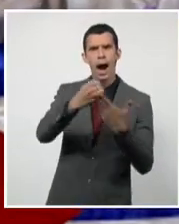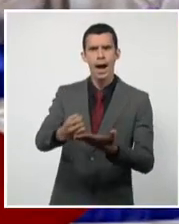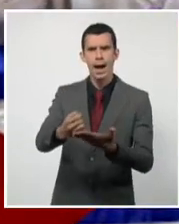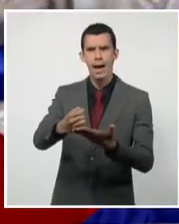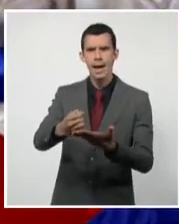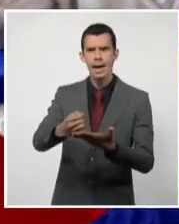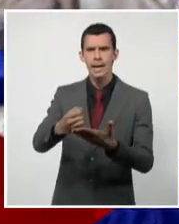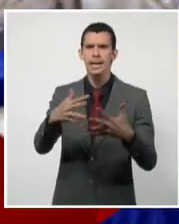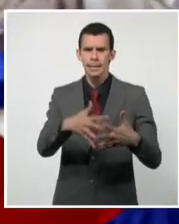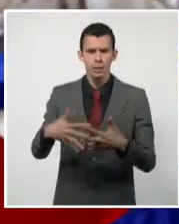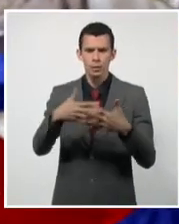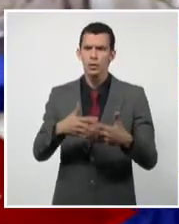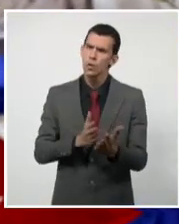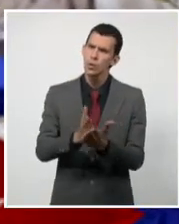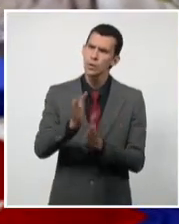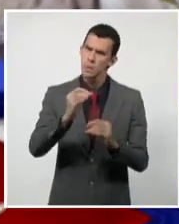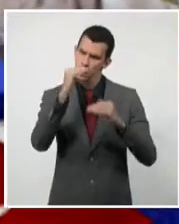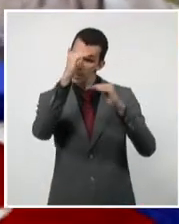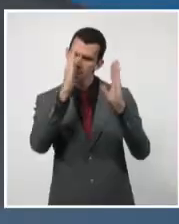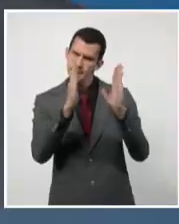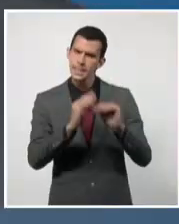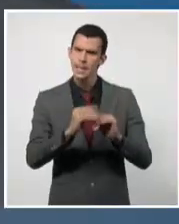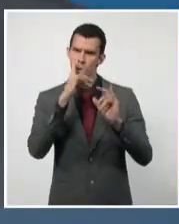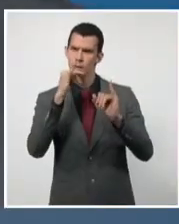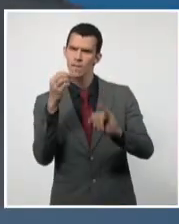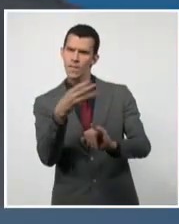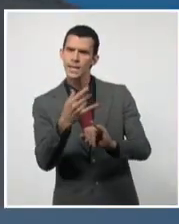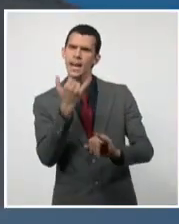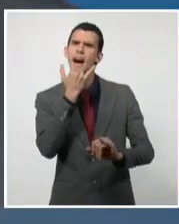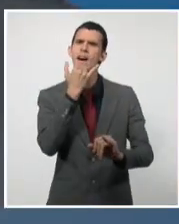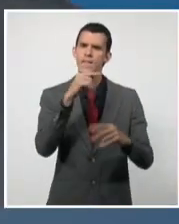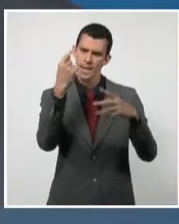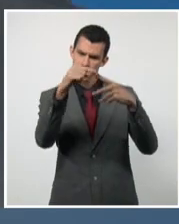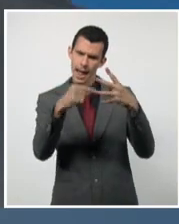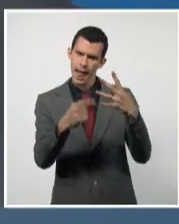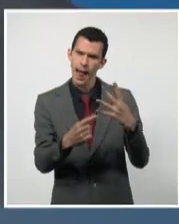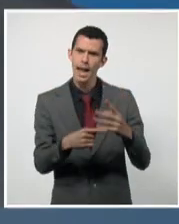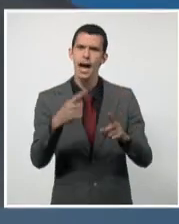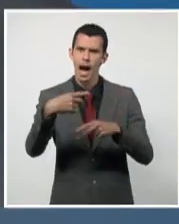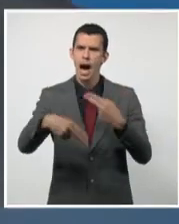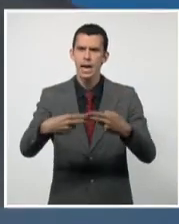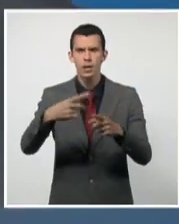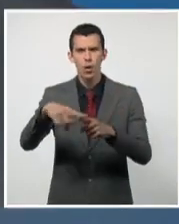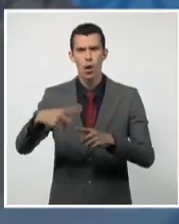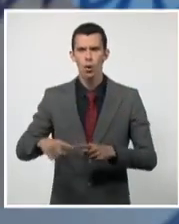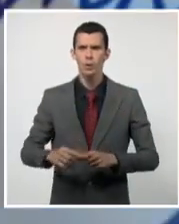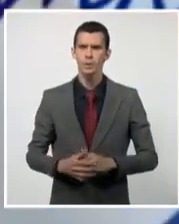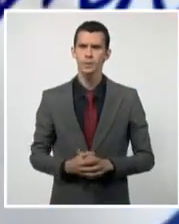que se plantea afectar estos servicios que hoy atienden a decenas de